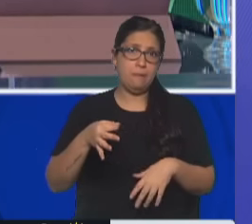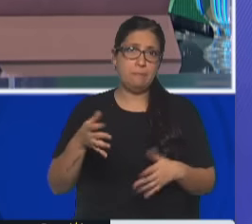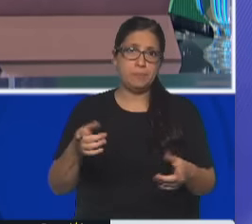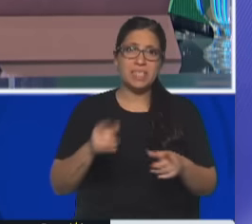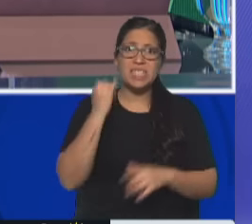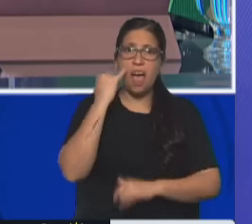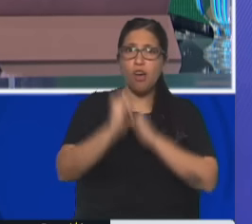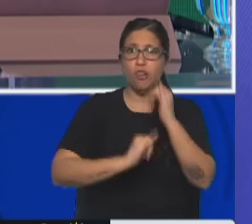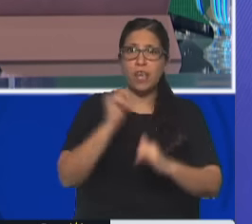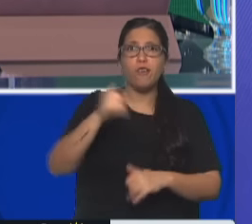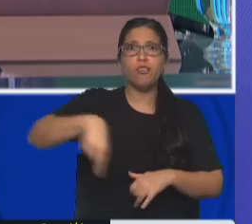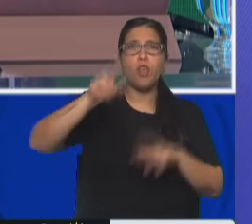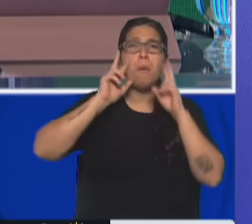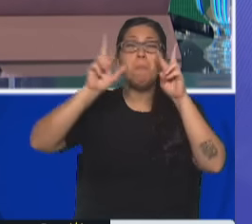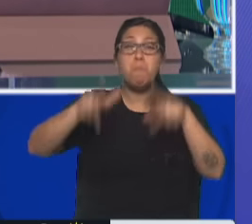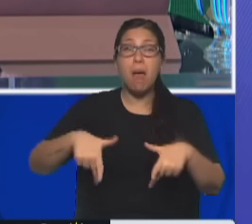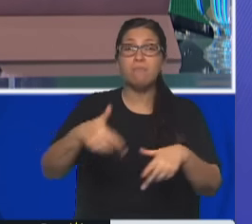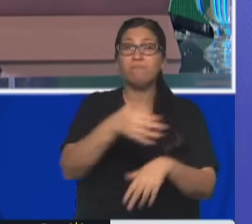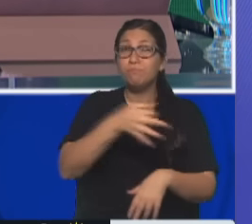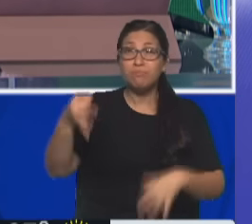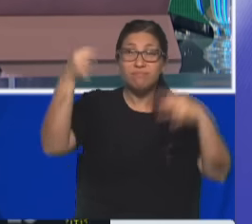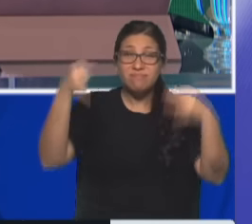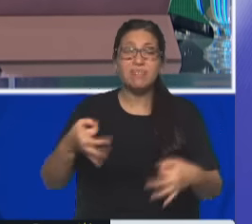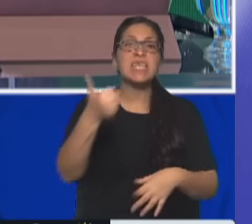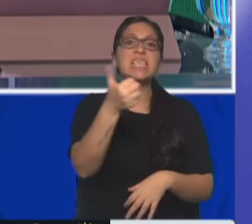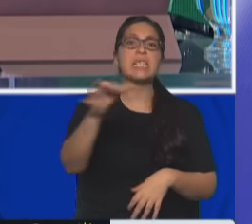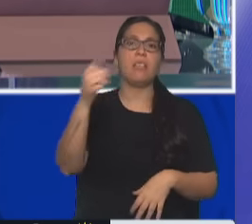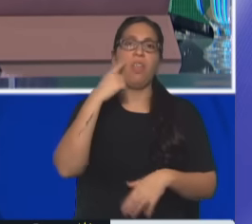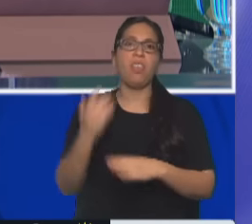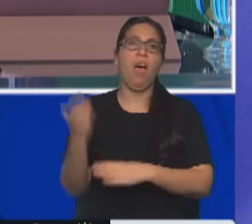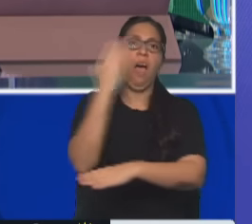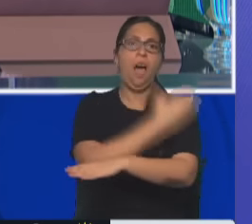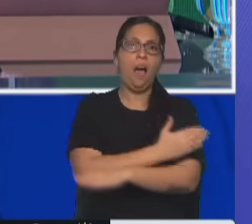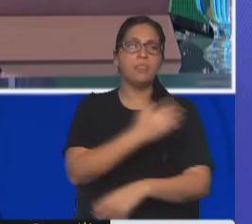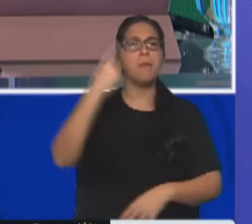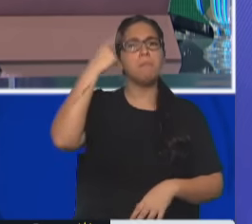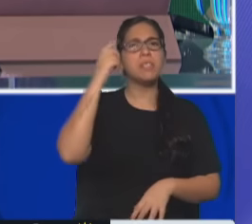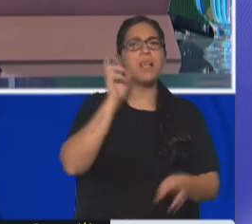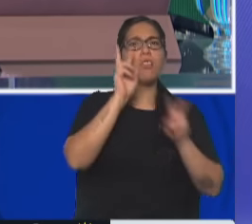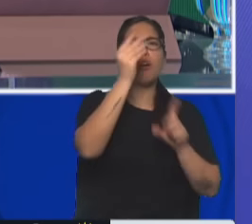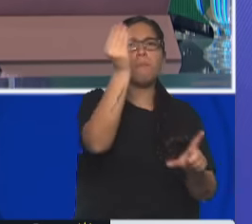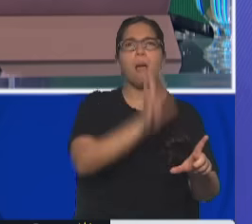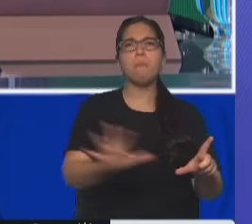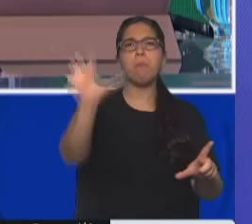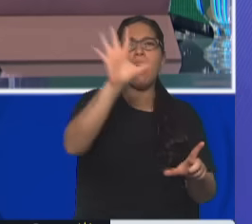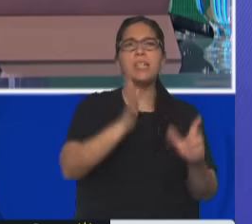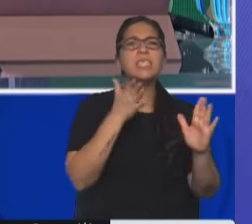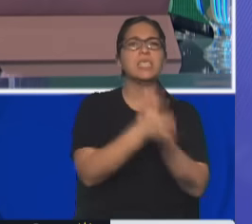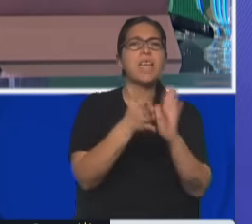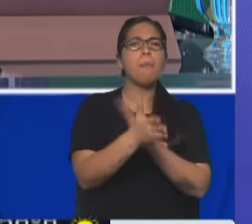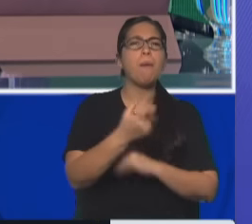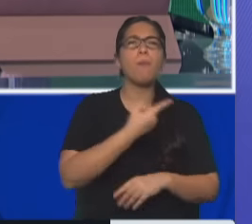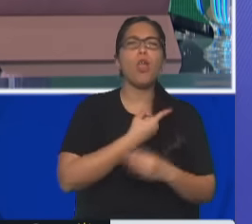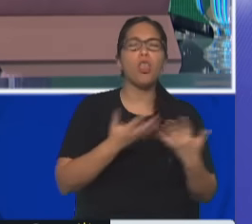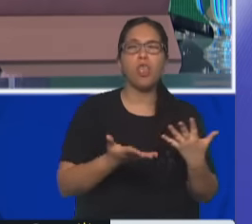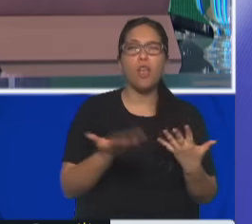que tuvieron una planificación de al menos 60 días, que consideraron por dónde se podían llegar a escapar, que eran 2.500